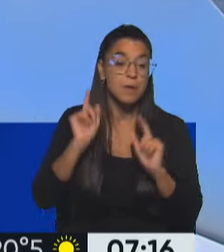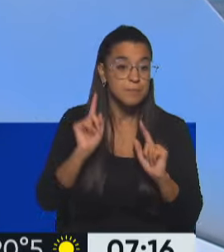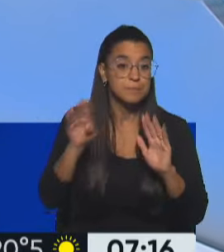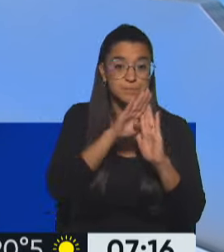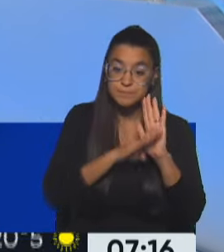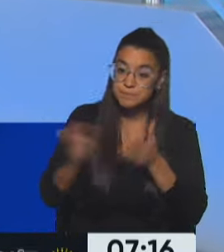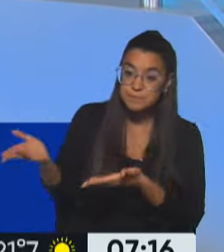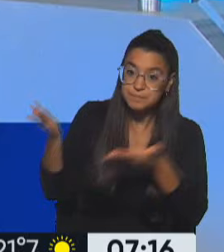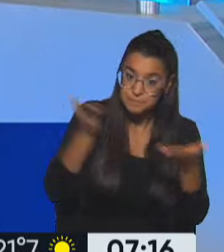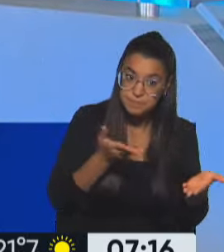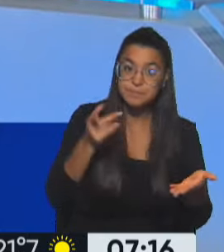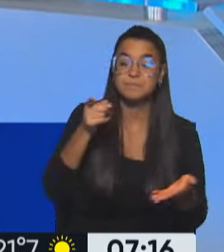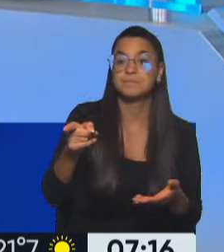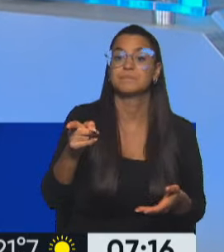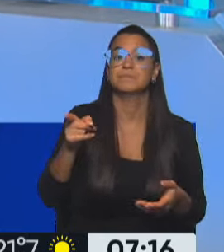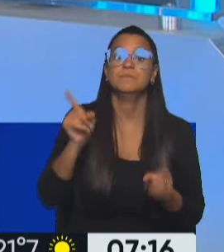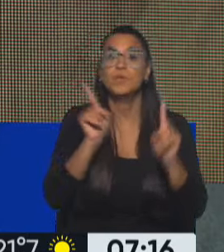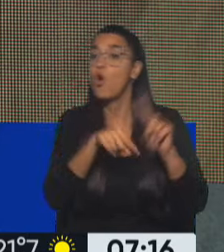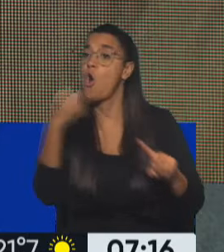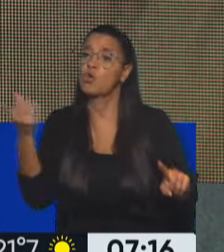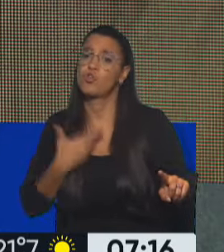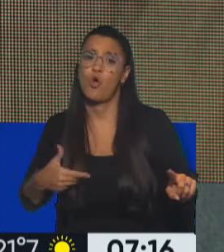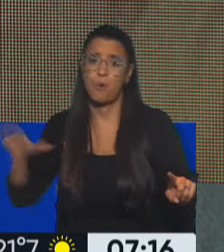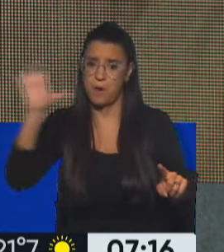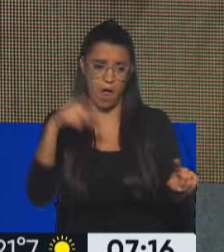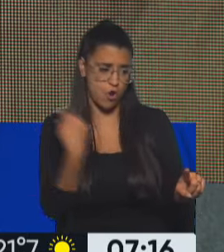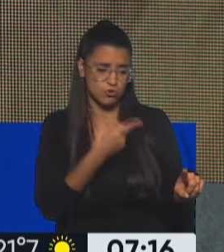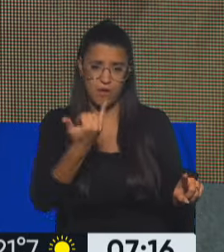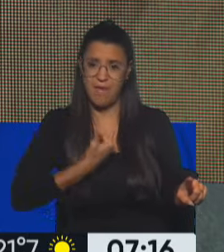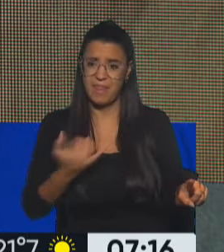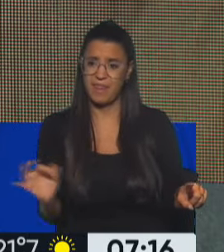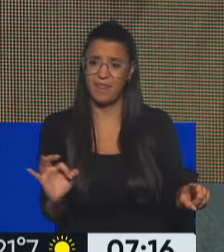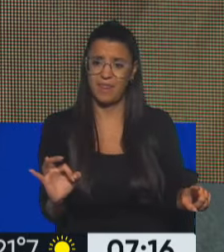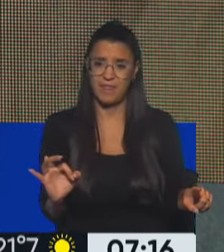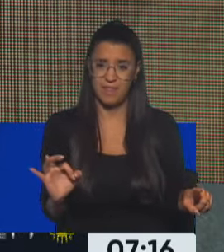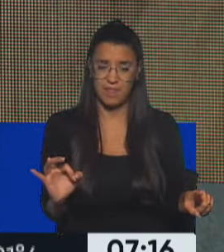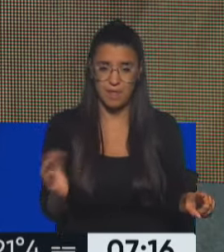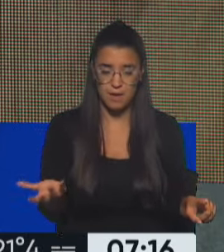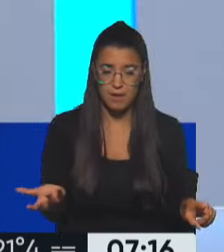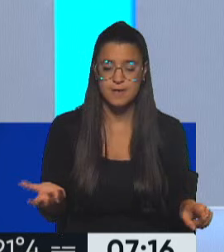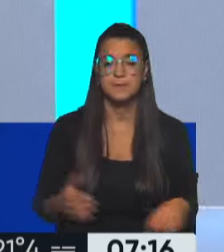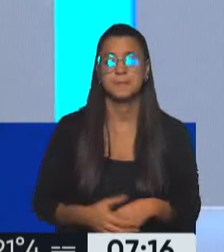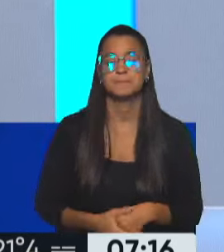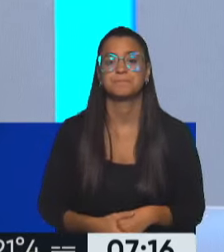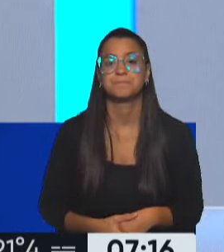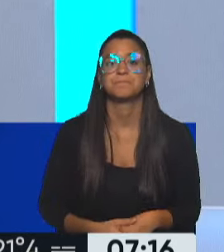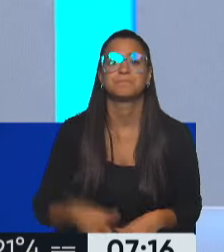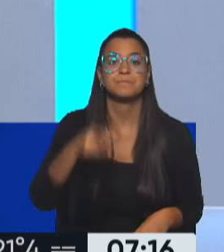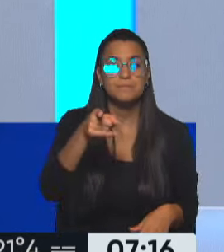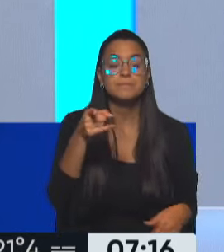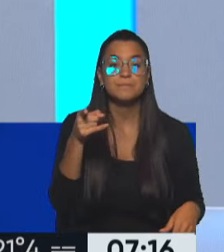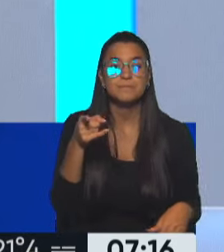invitados a los mandatarios pero que hay otros gobernadores que dijeron a nosotros no nos avisaron Nada claro Exactamente Bueno y ahí están eh